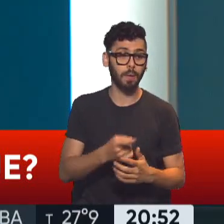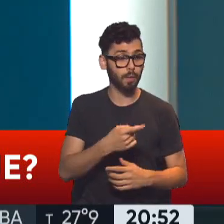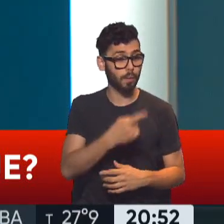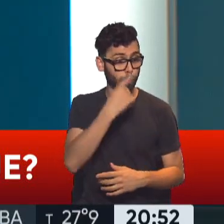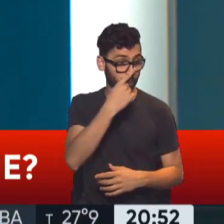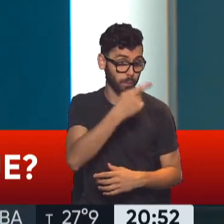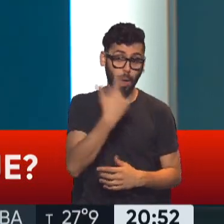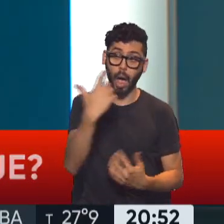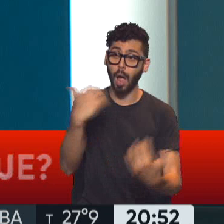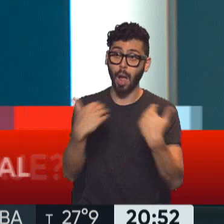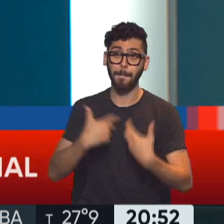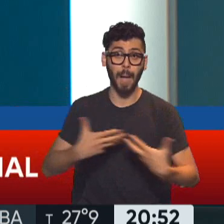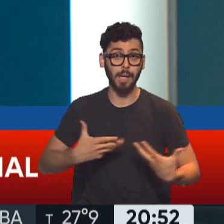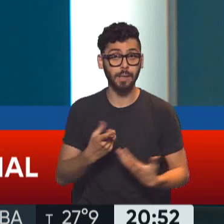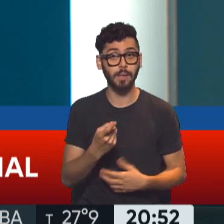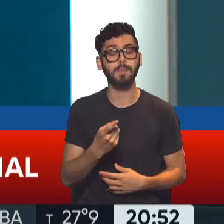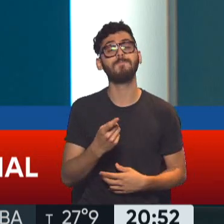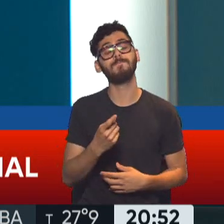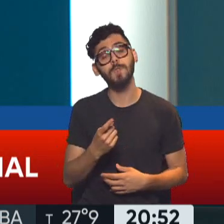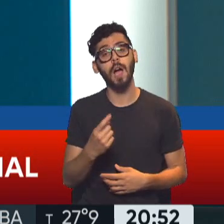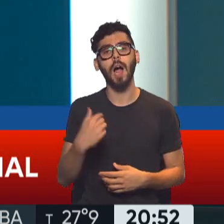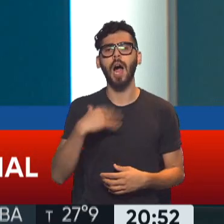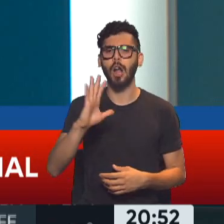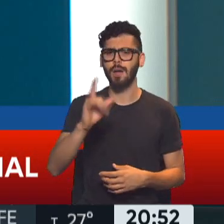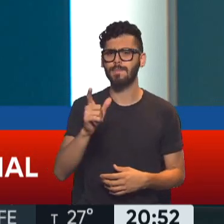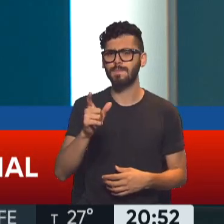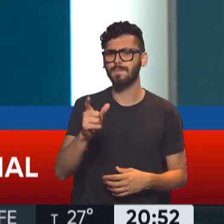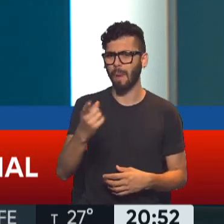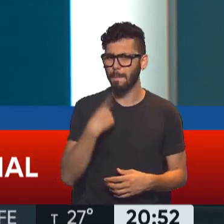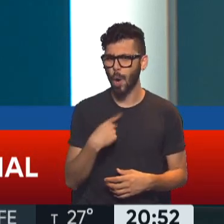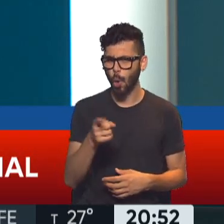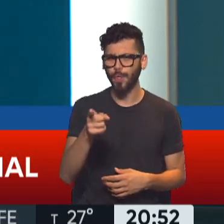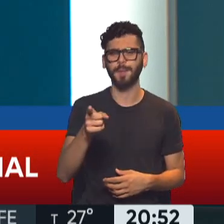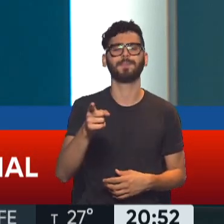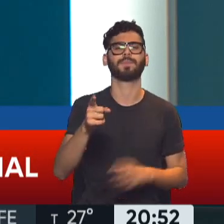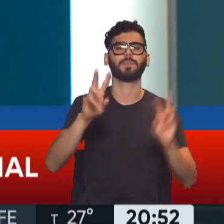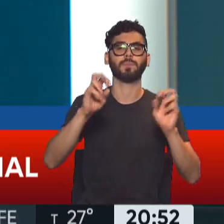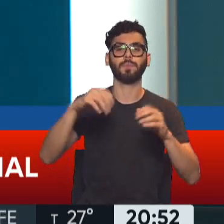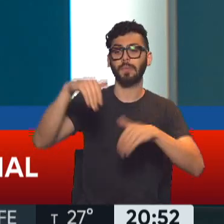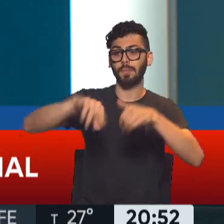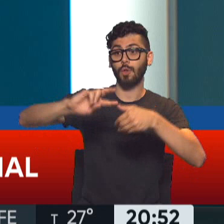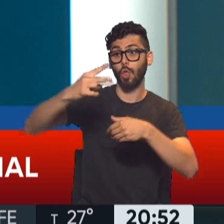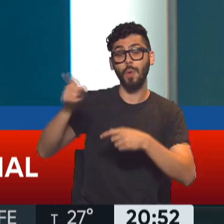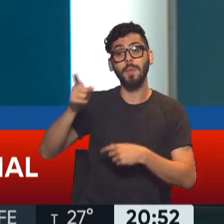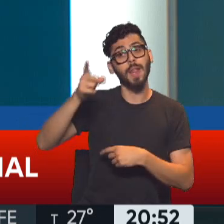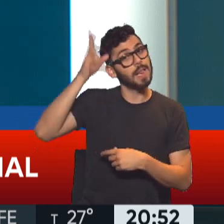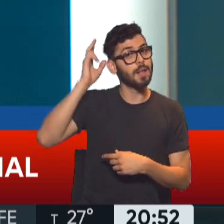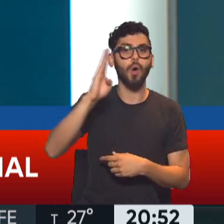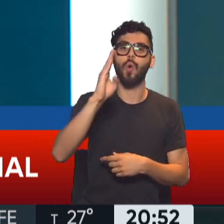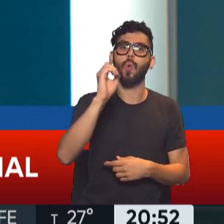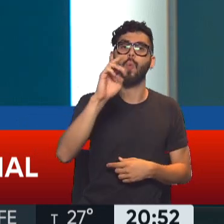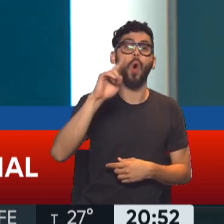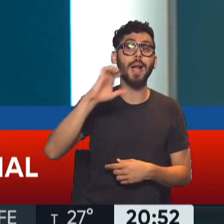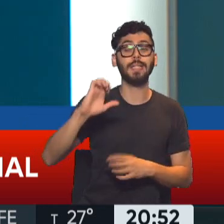ese electorado. Ahora, yo respondiendo, yo creo que el balotaje va a ser difícil para Boric, pero no es imposible